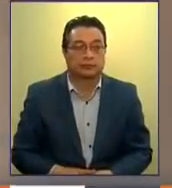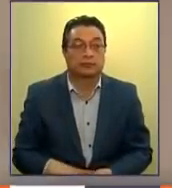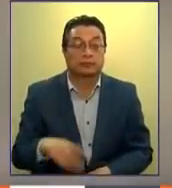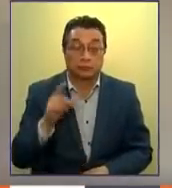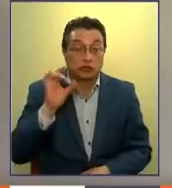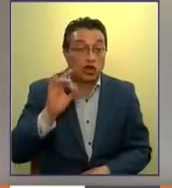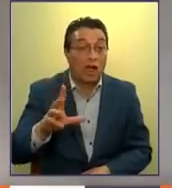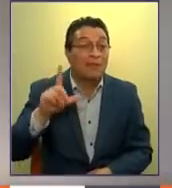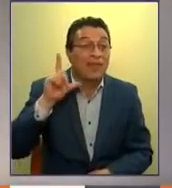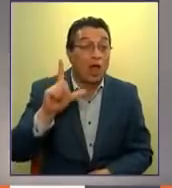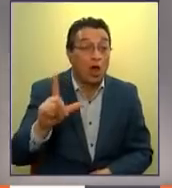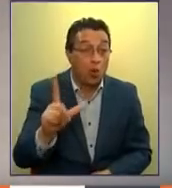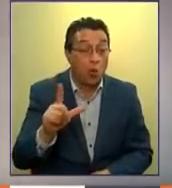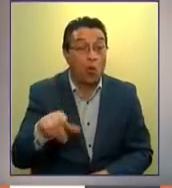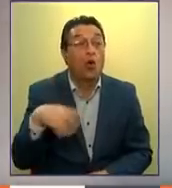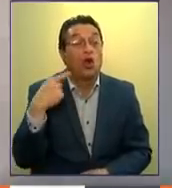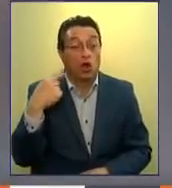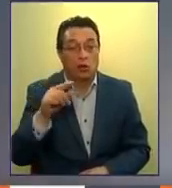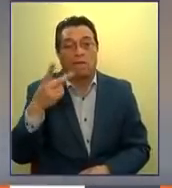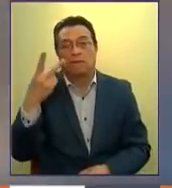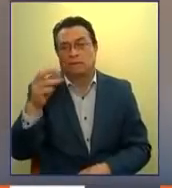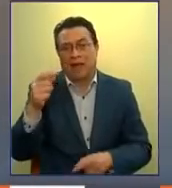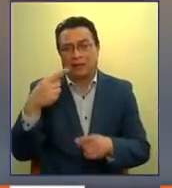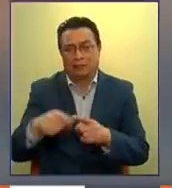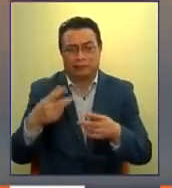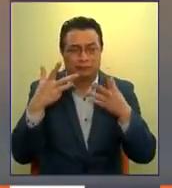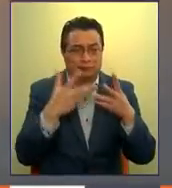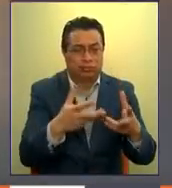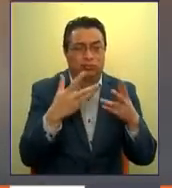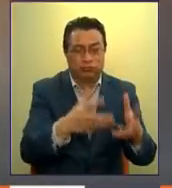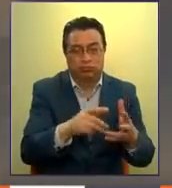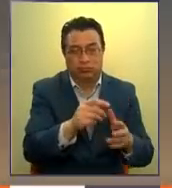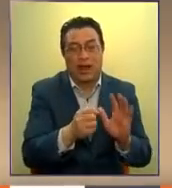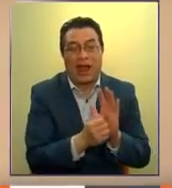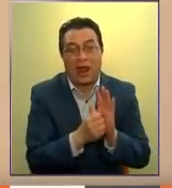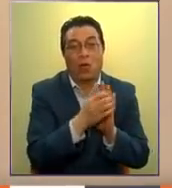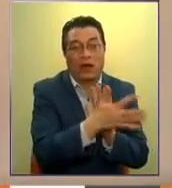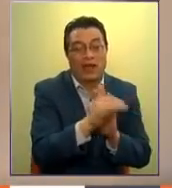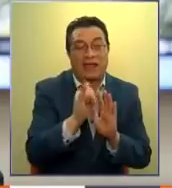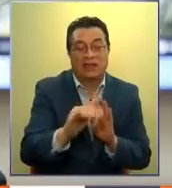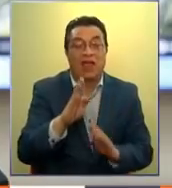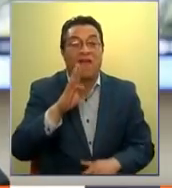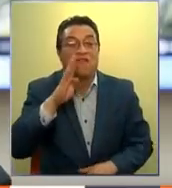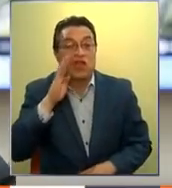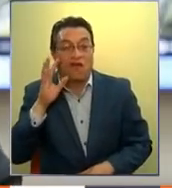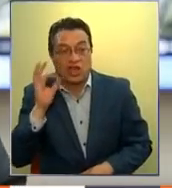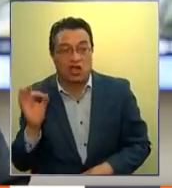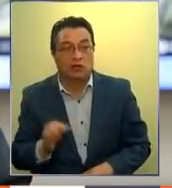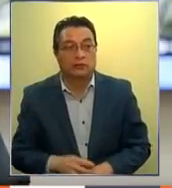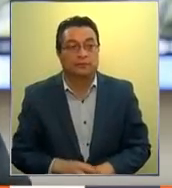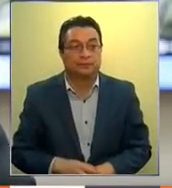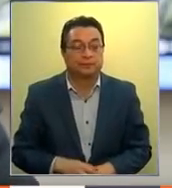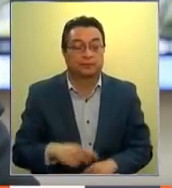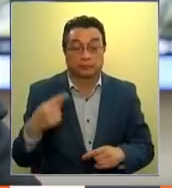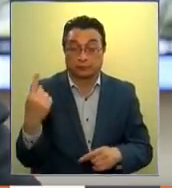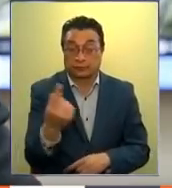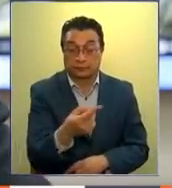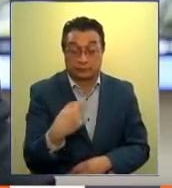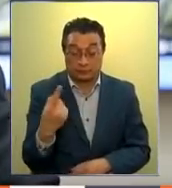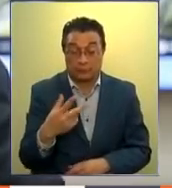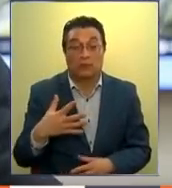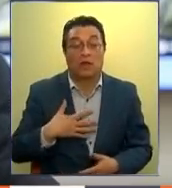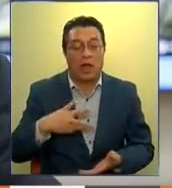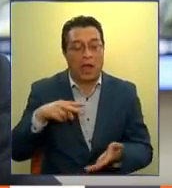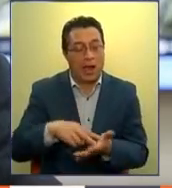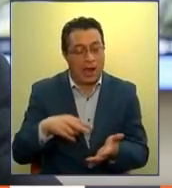julio se ha registrado una veintena de ataques en las regiones de la Araucanía y el Biobío. Esperamos que la condena de estos hechos